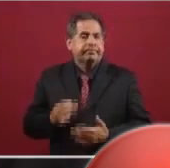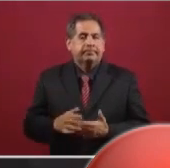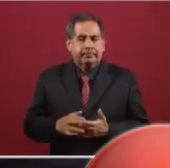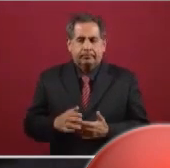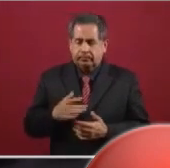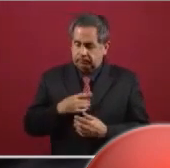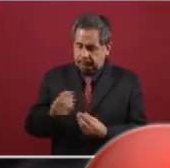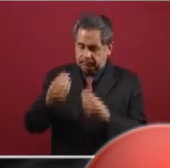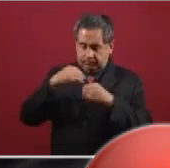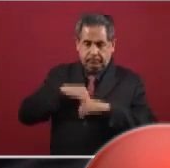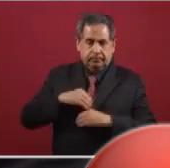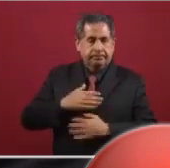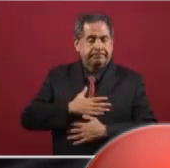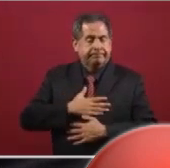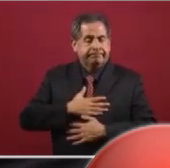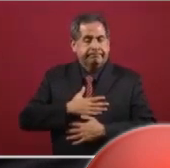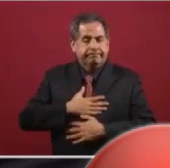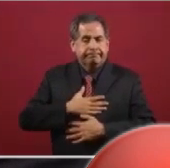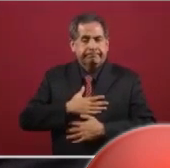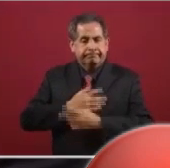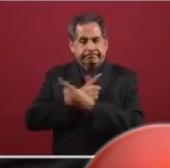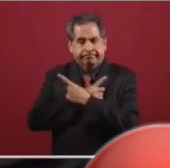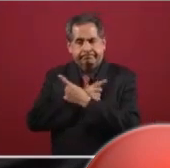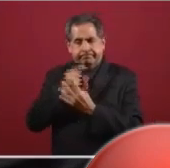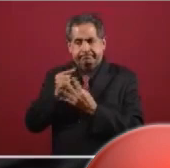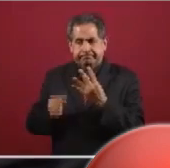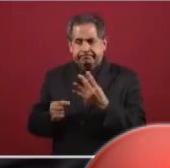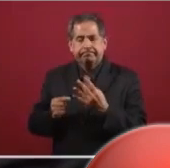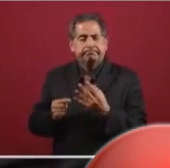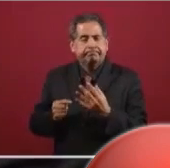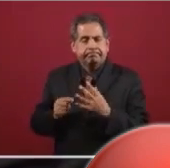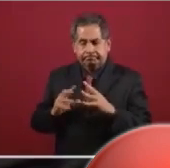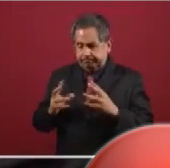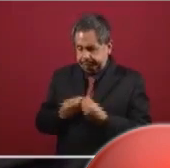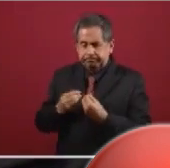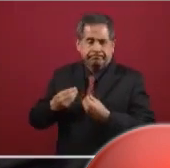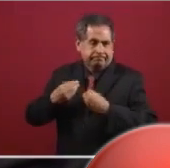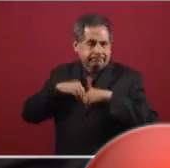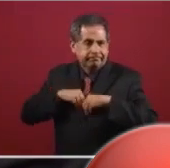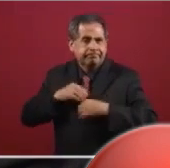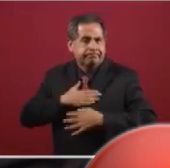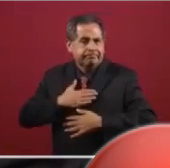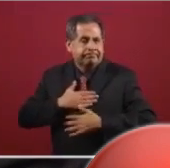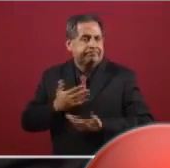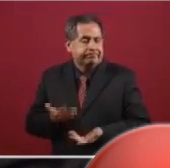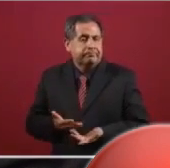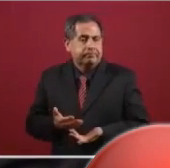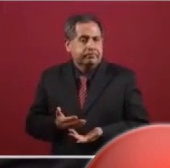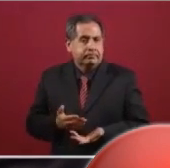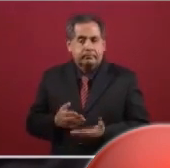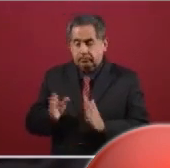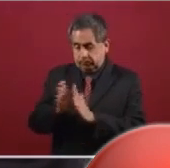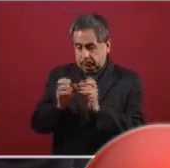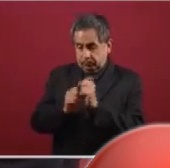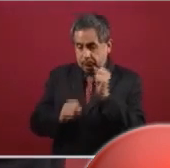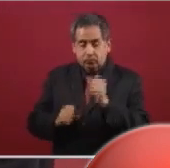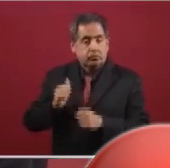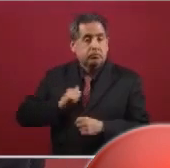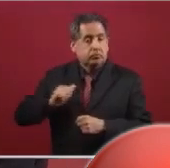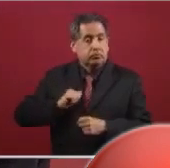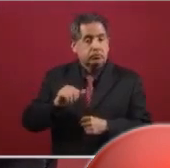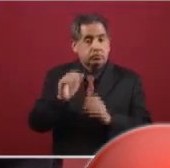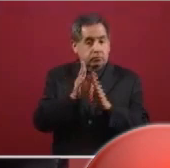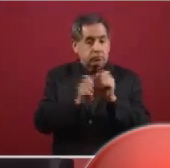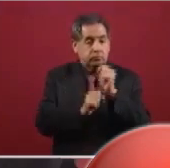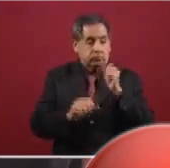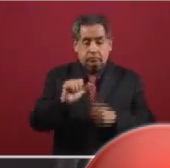del fortalecimiento de los valores. En nuestra constitución de Apatzingán se